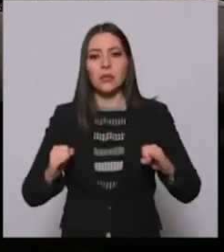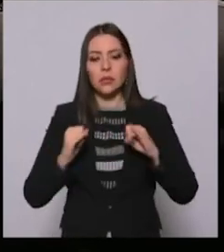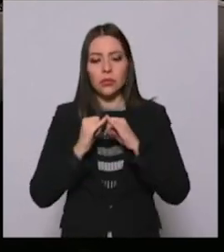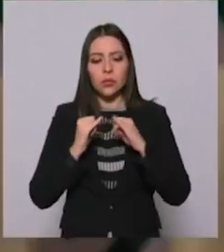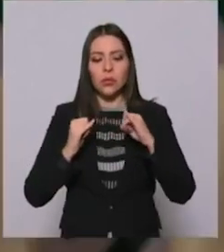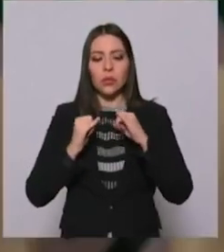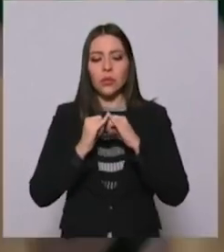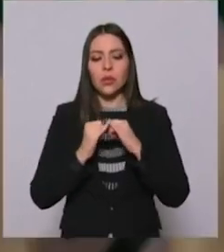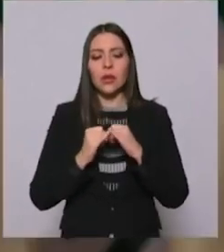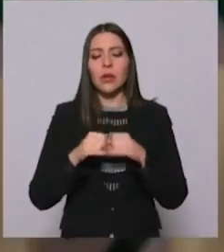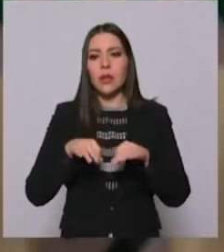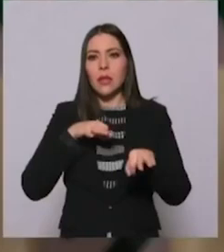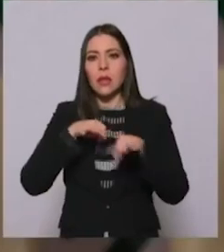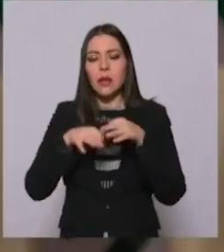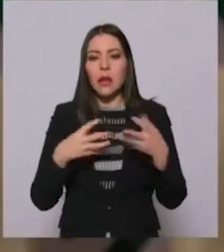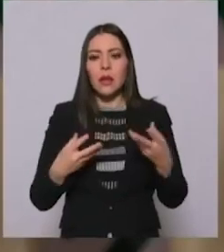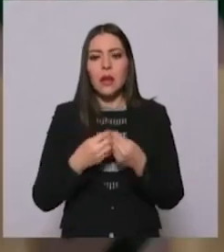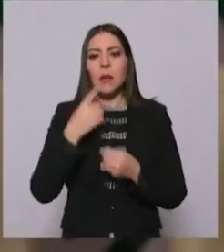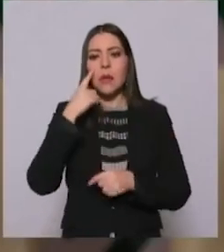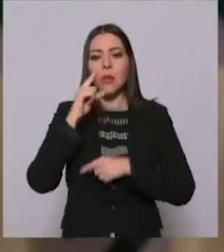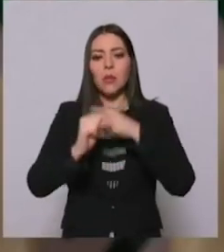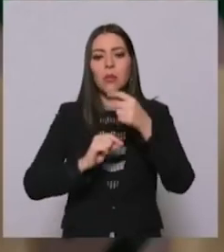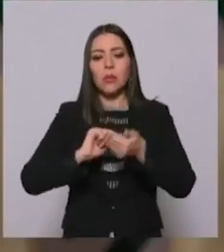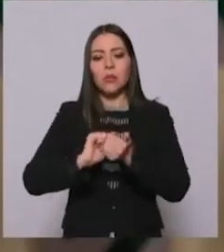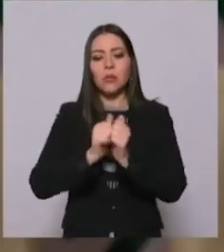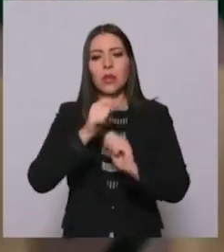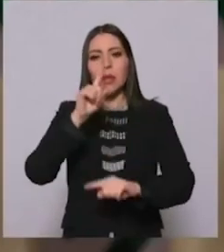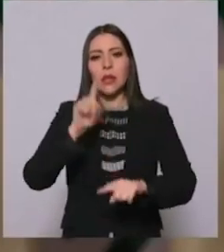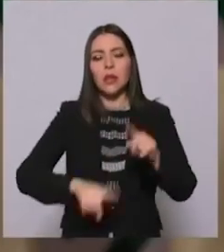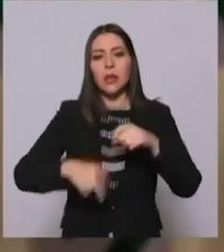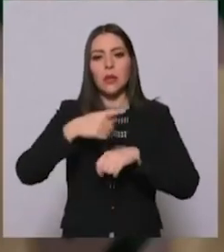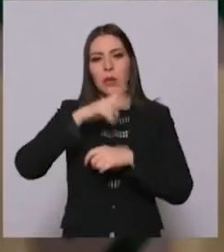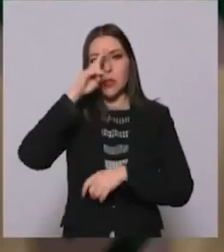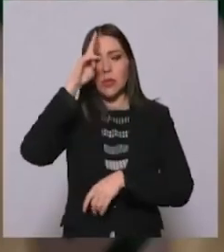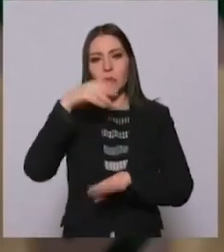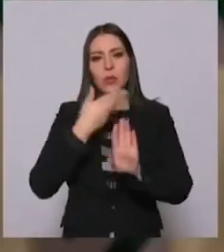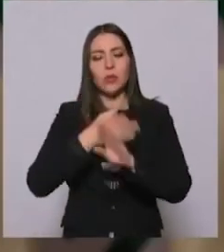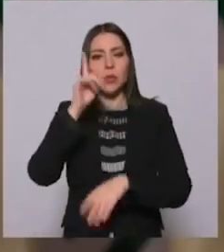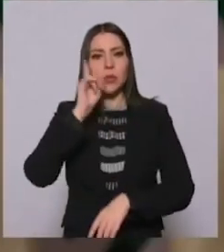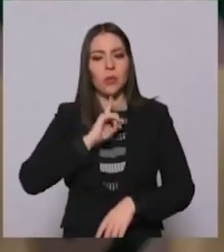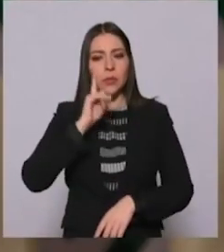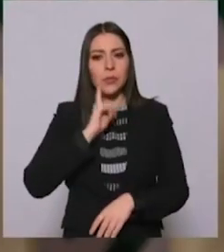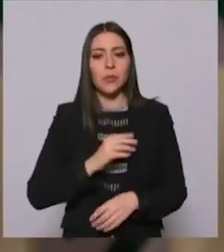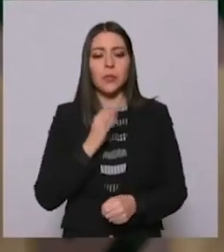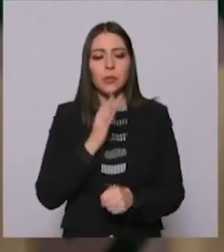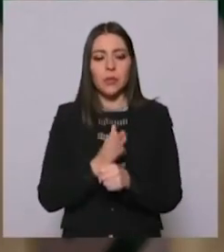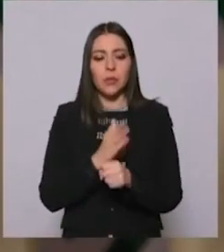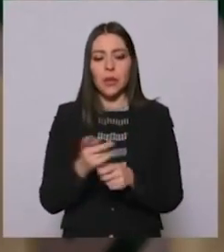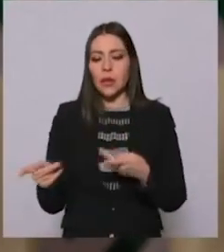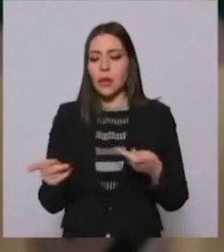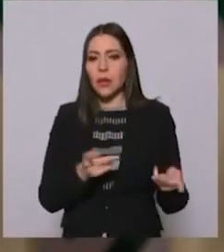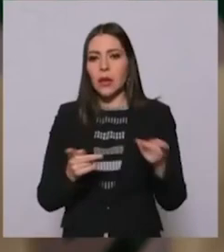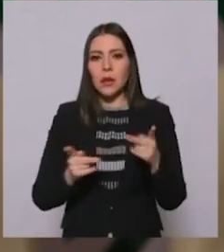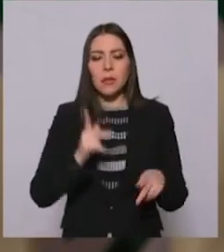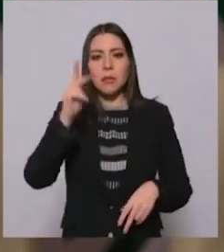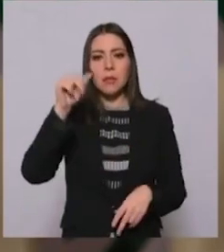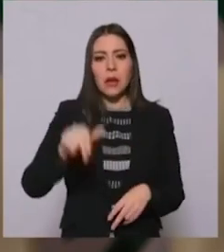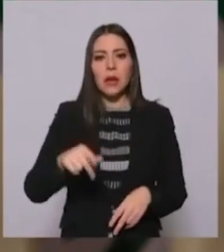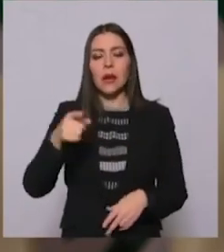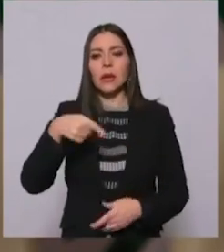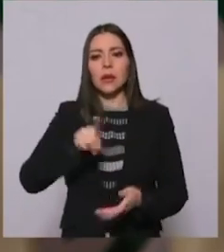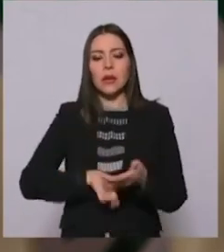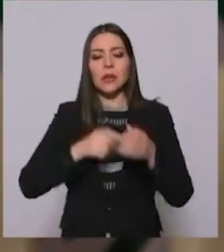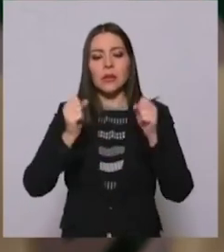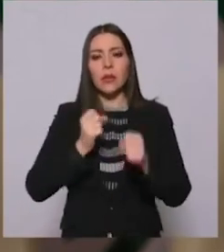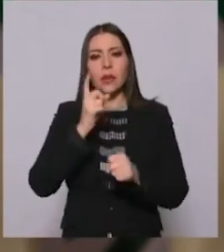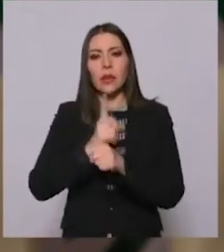políticas integrales que erradiquen la violencia de género. Para ello, diseñamos y estamos implementando estrategias para la seguridad de las